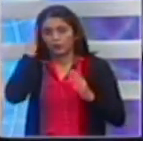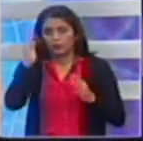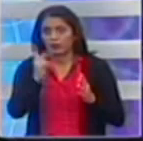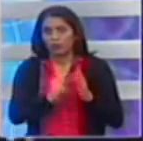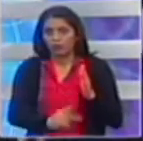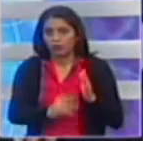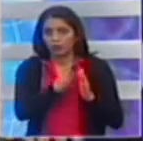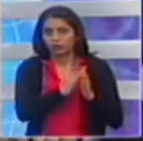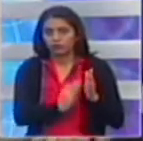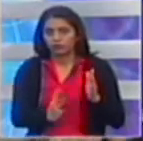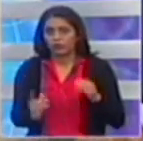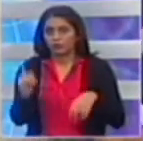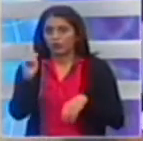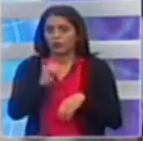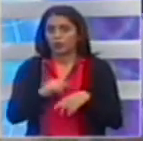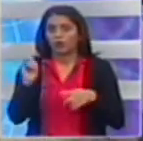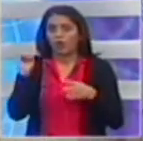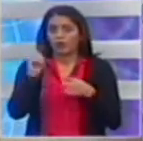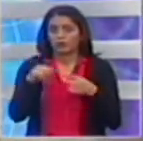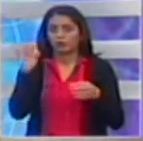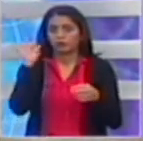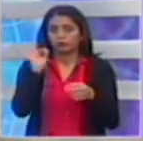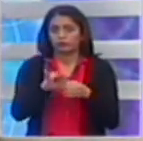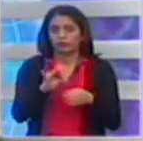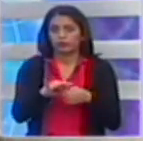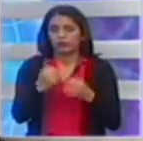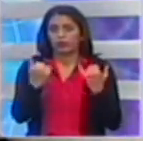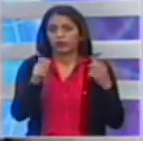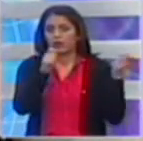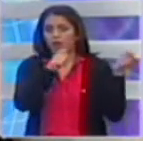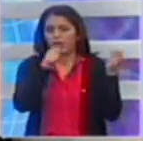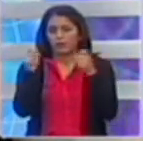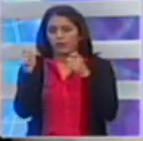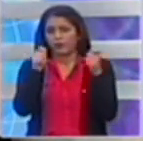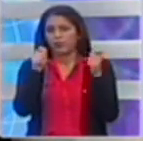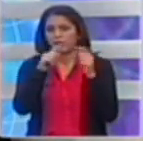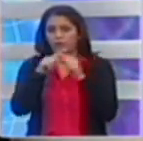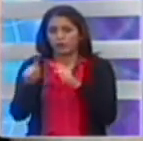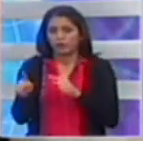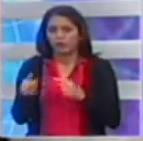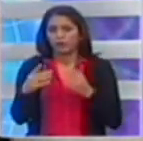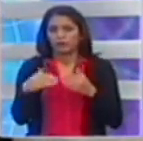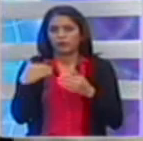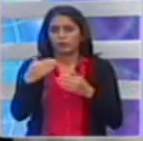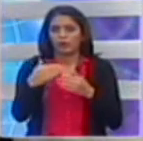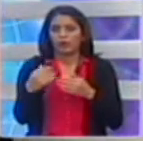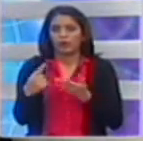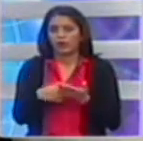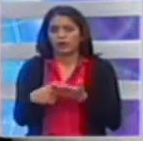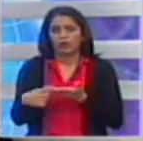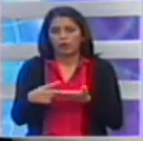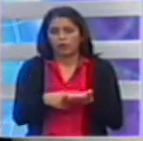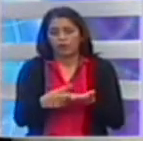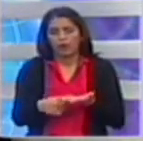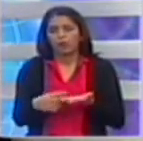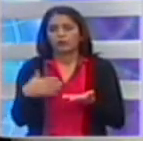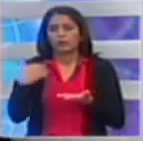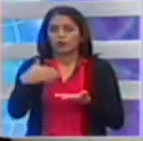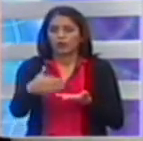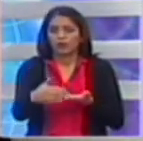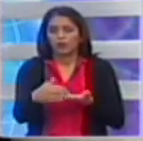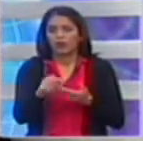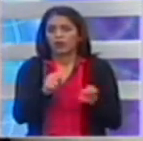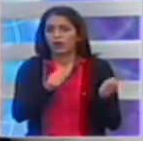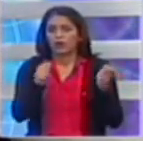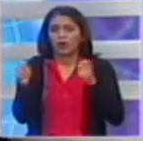las elecciones. Si bien es cierto, la campaña ha tenido estos matices, pero luego vendrán los debates, luego vendrá la